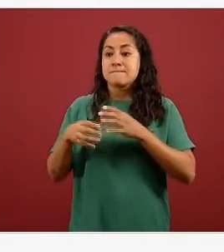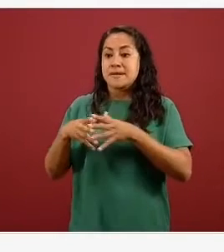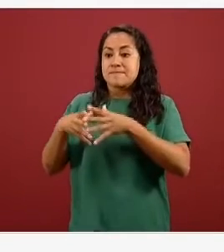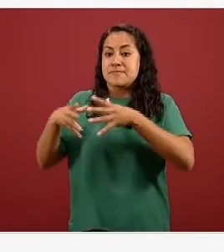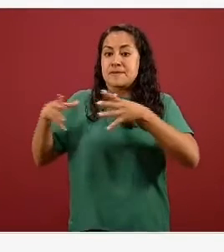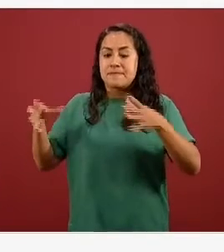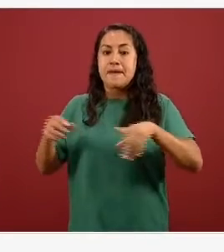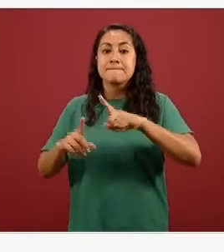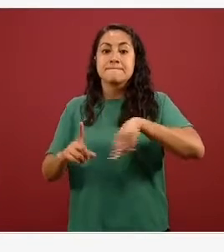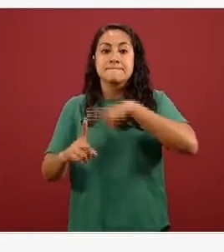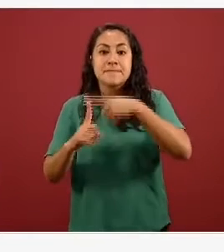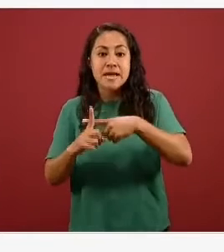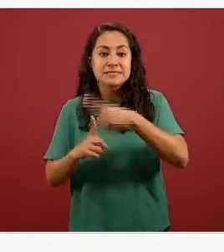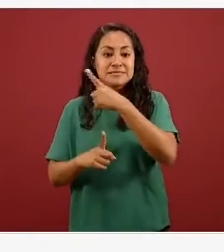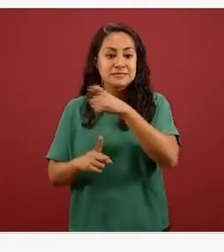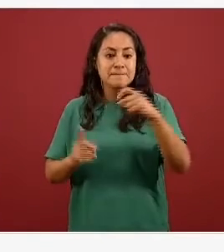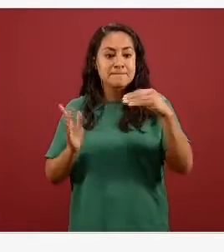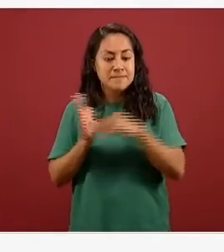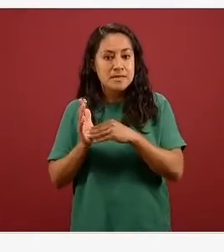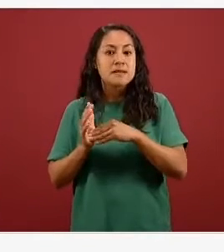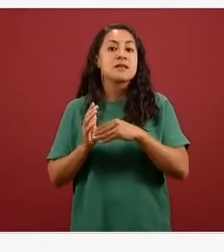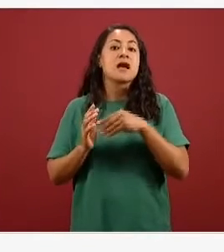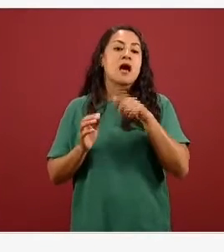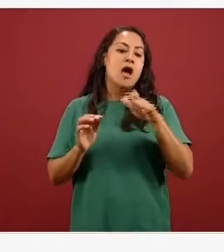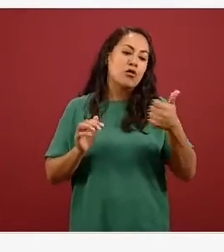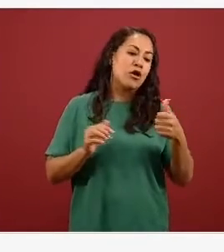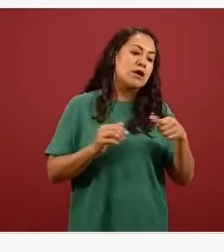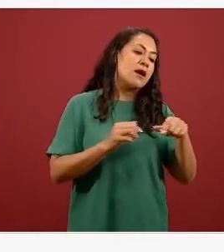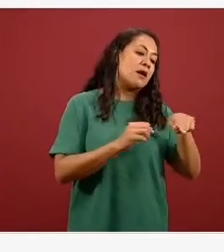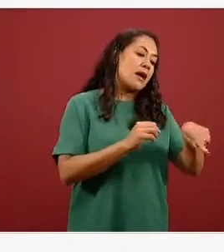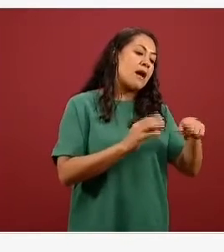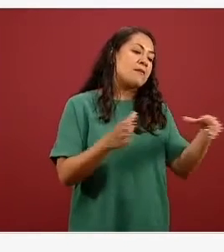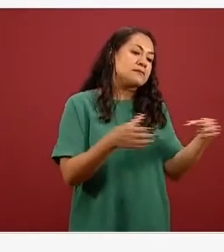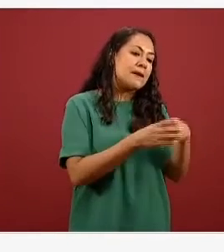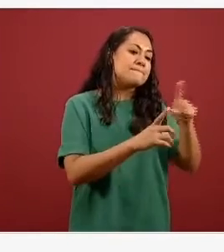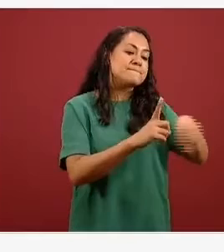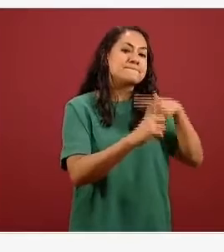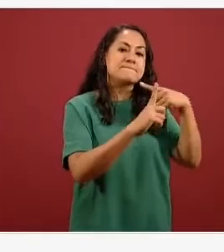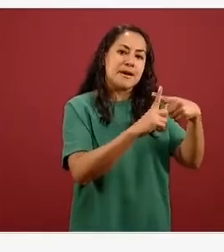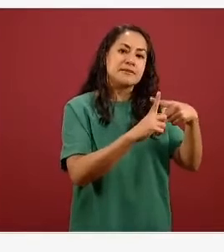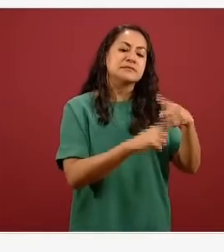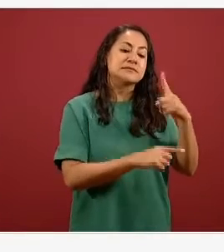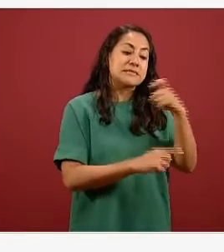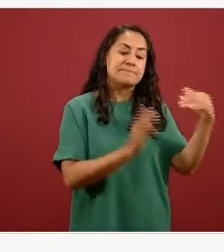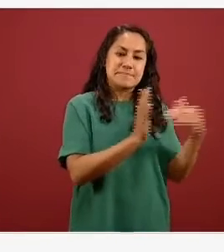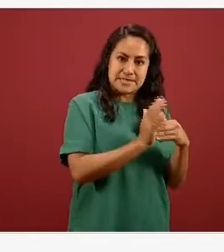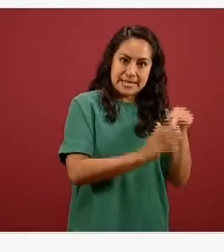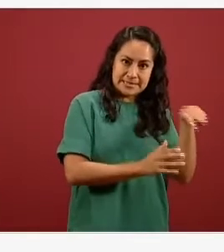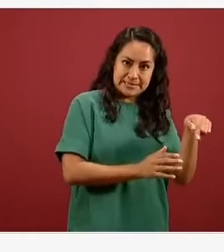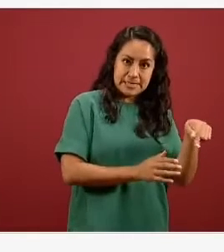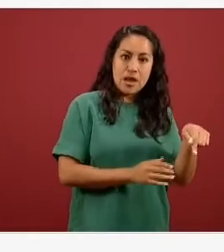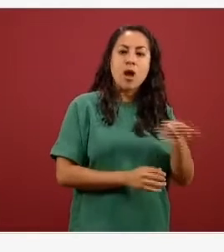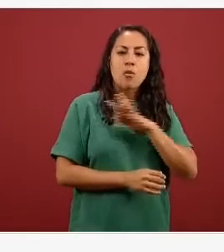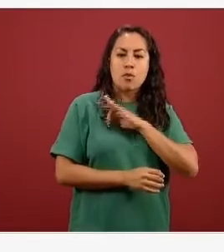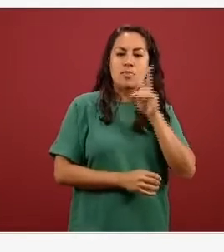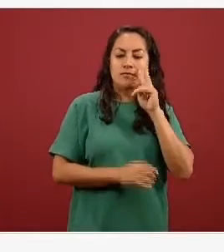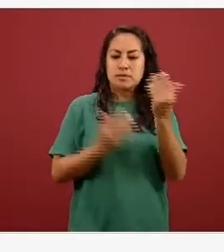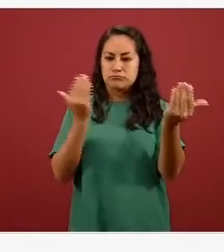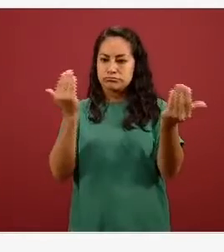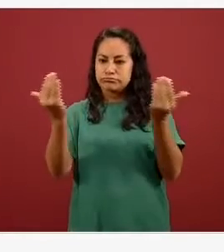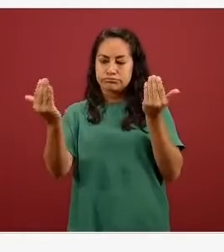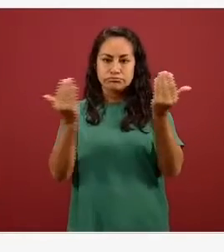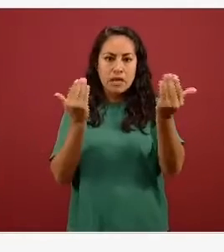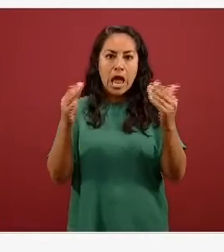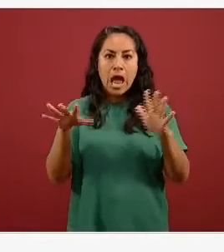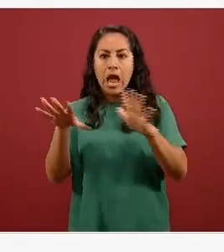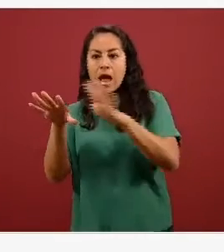a menor tasa de incidencia por 100.000 habitantes, y ahí vamos a ver cómo esto contrasta en el orden con la tabla que veíamos hace